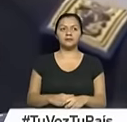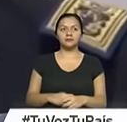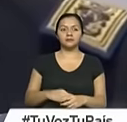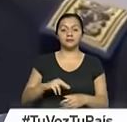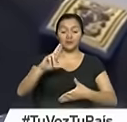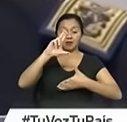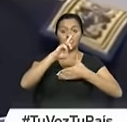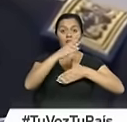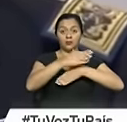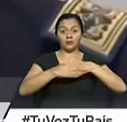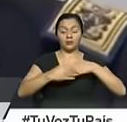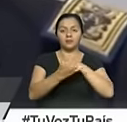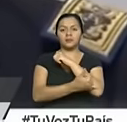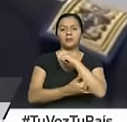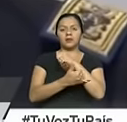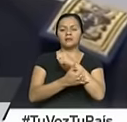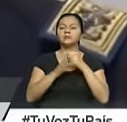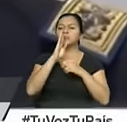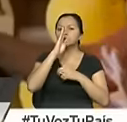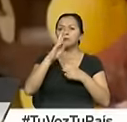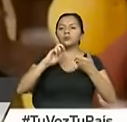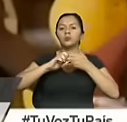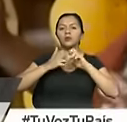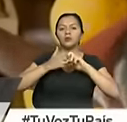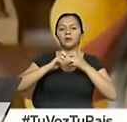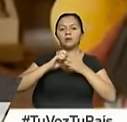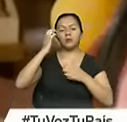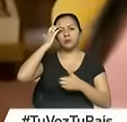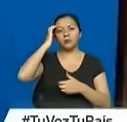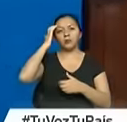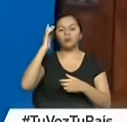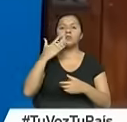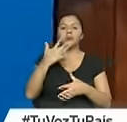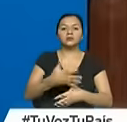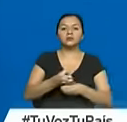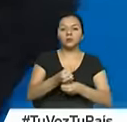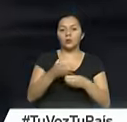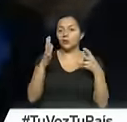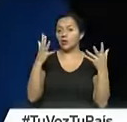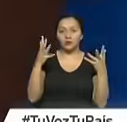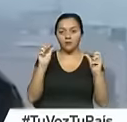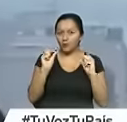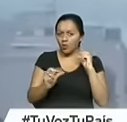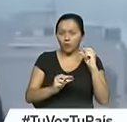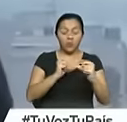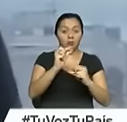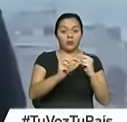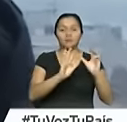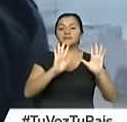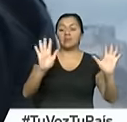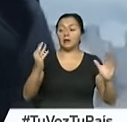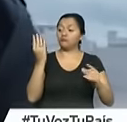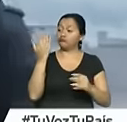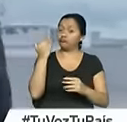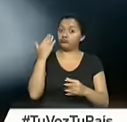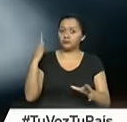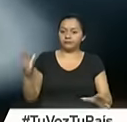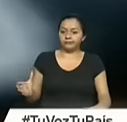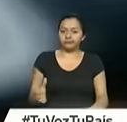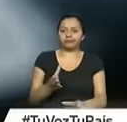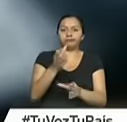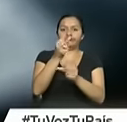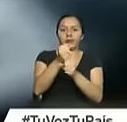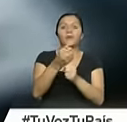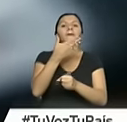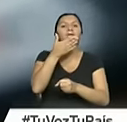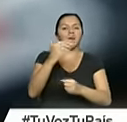latinoamericanos se ven confrontados a un preocupante panorama de inseguridad. alcanzando en los últimos años cifras